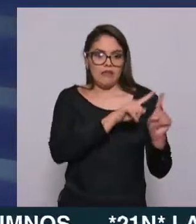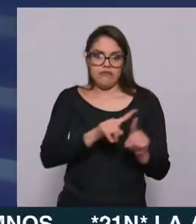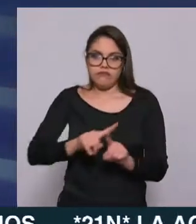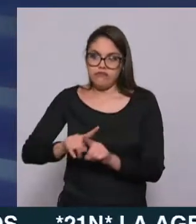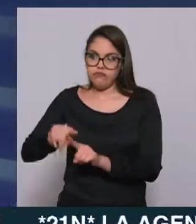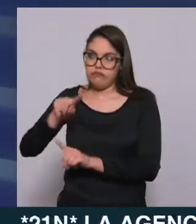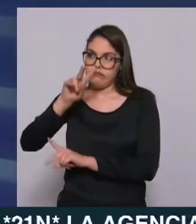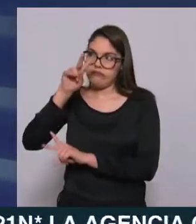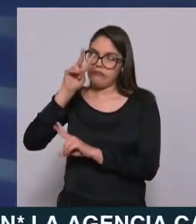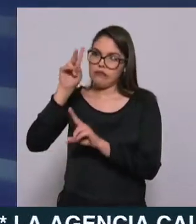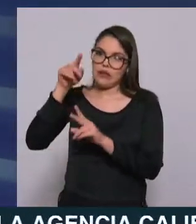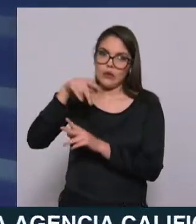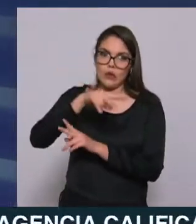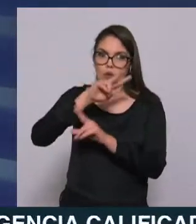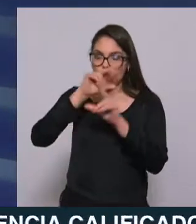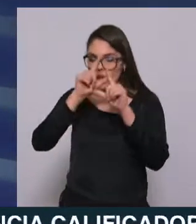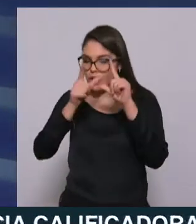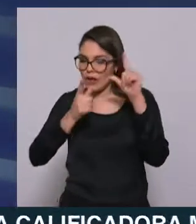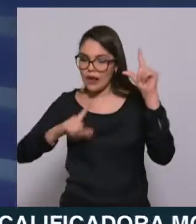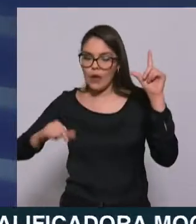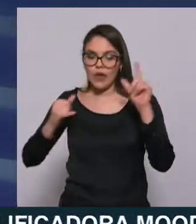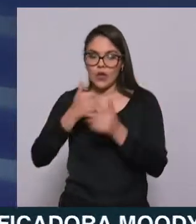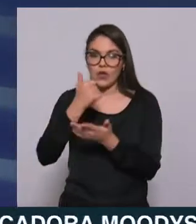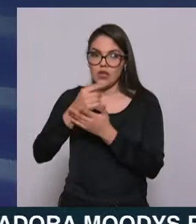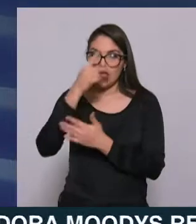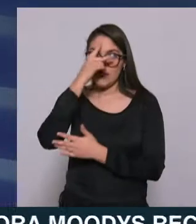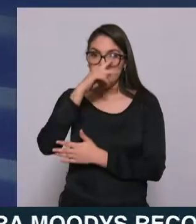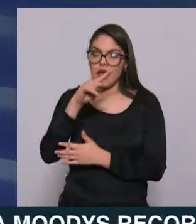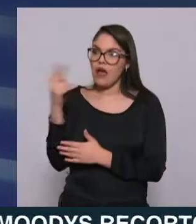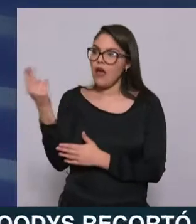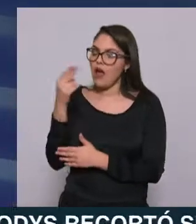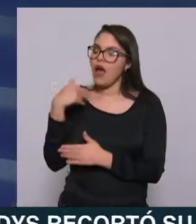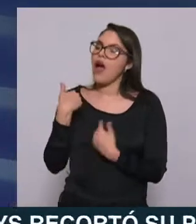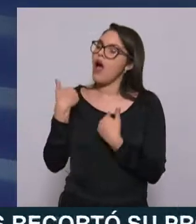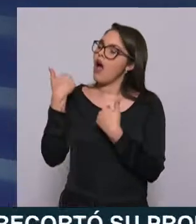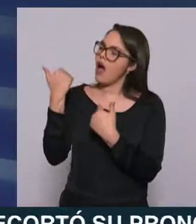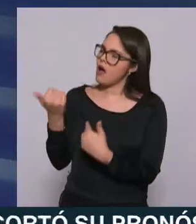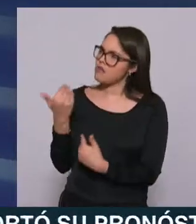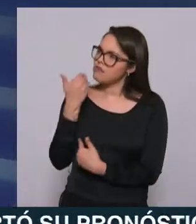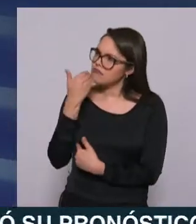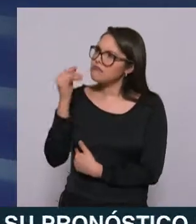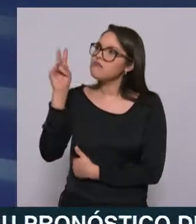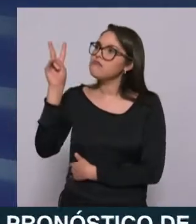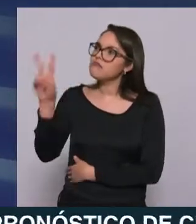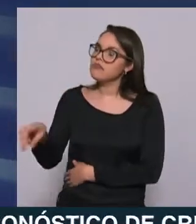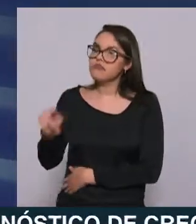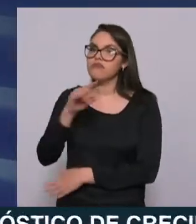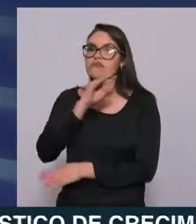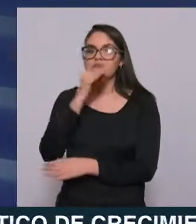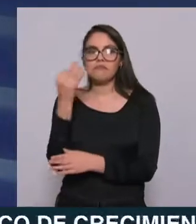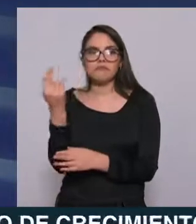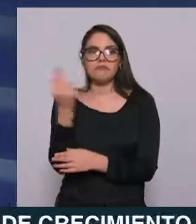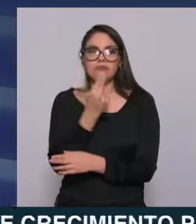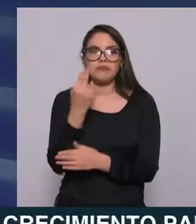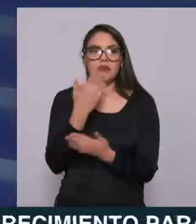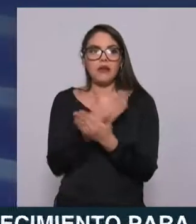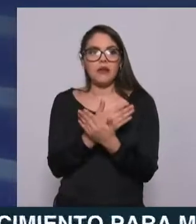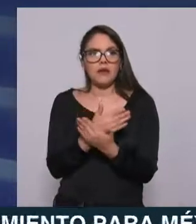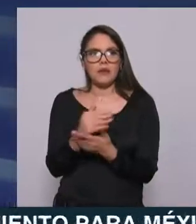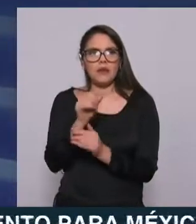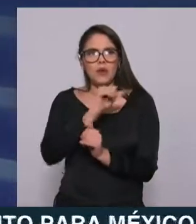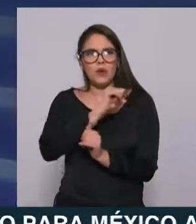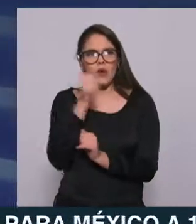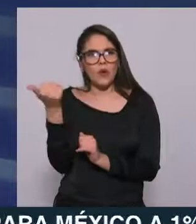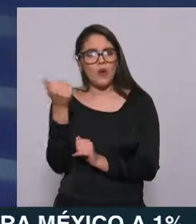nacional y a nivel Ciudad de México, sean tomadas en cuenta para que la ley sea un instrumento que dé soluciones y no solamente sea un instrumento que,